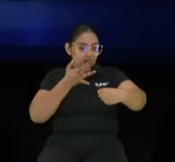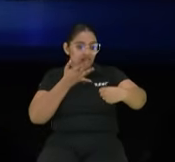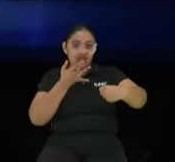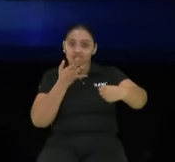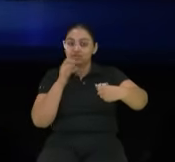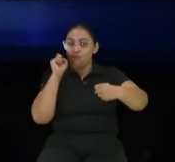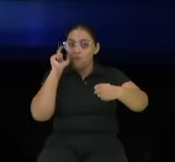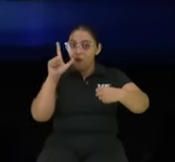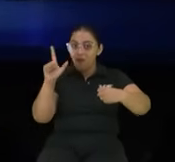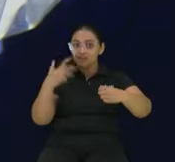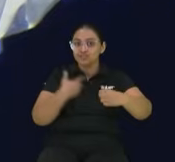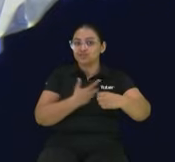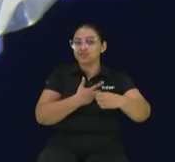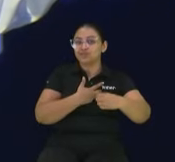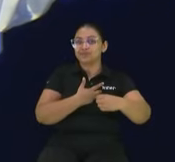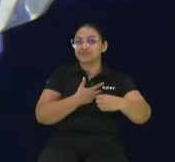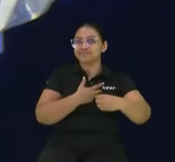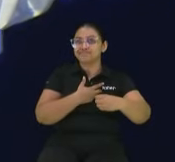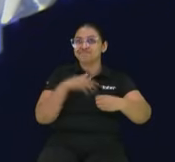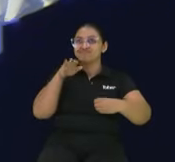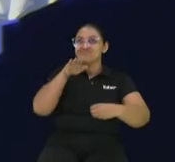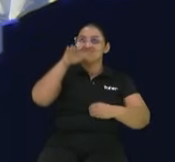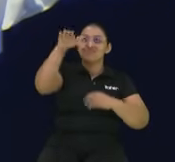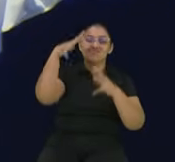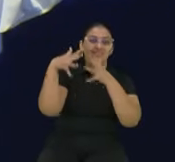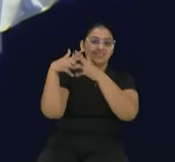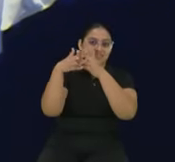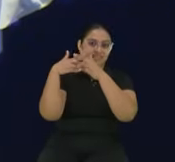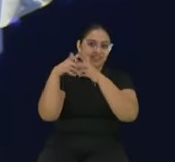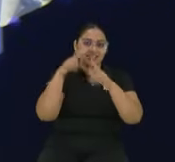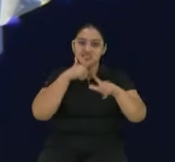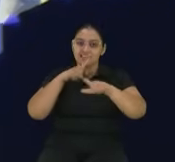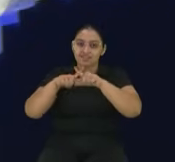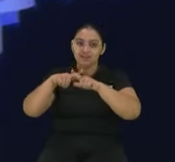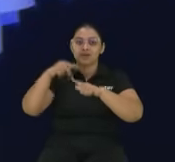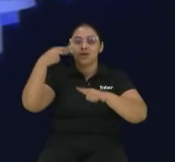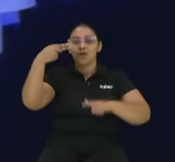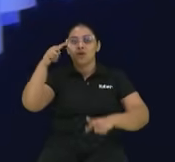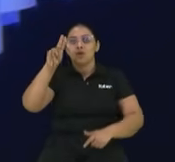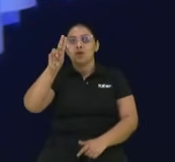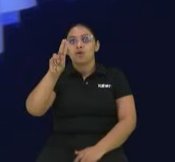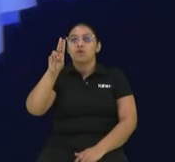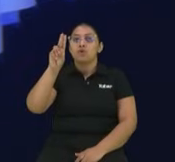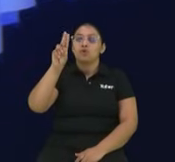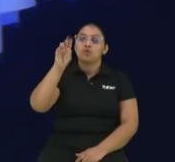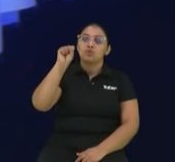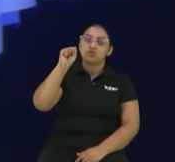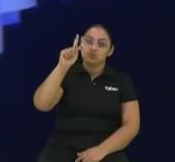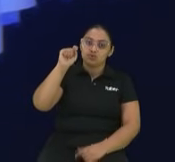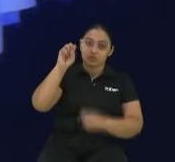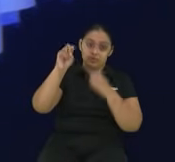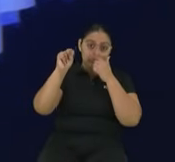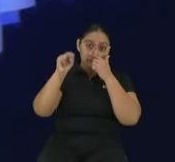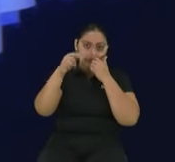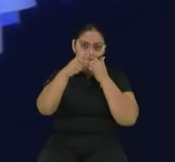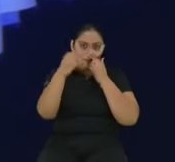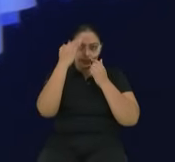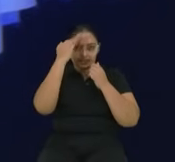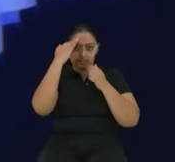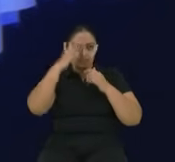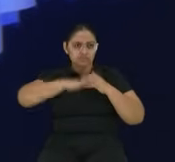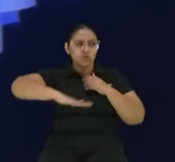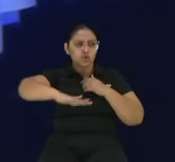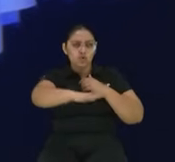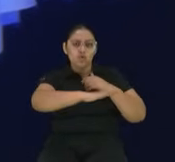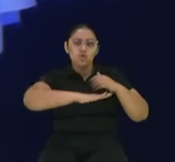en Houston en el tabernáculo de Houston Y ustedes saben cómo le dicen a las lavanderías en Houston lavanderías de